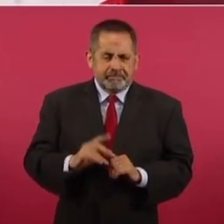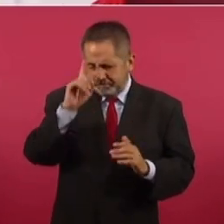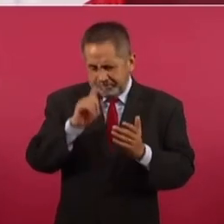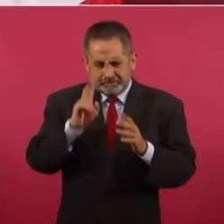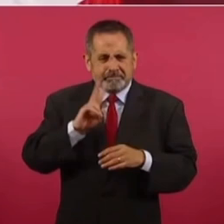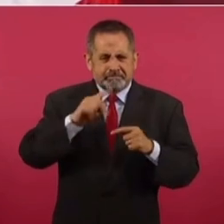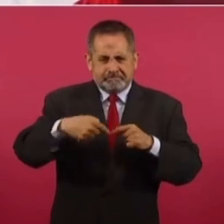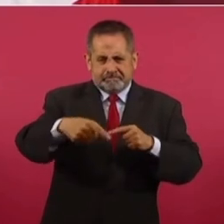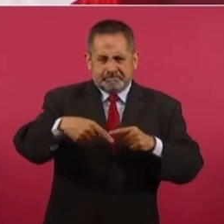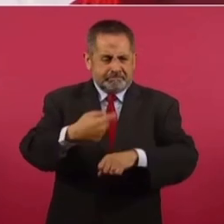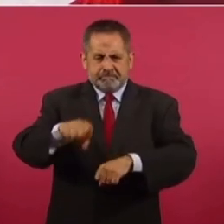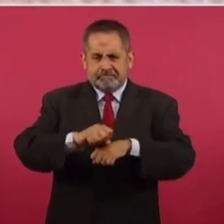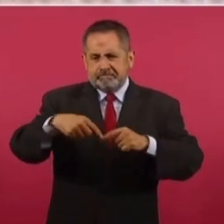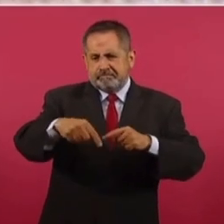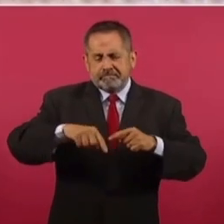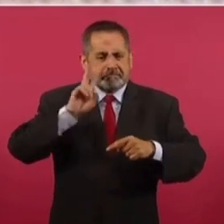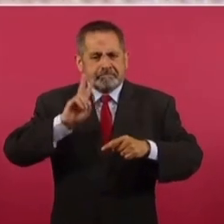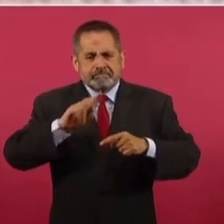esta semana